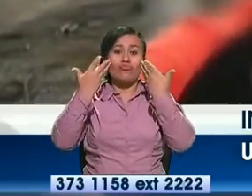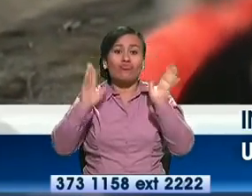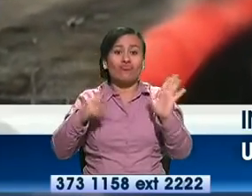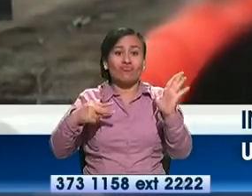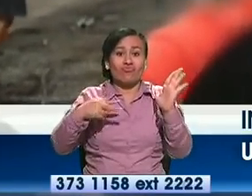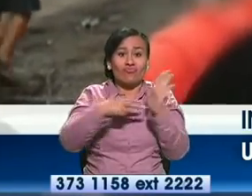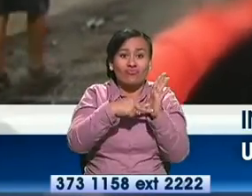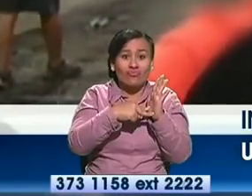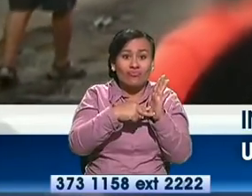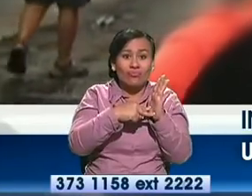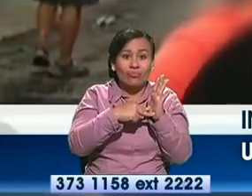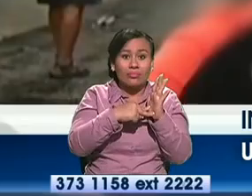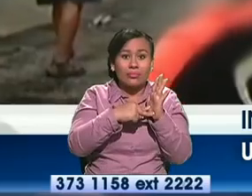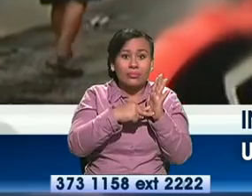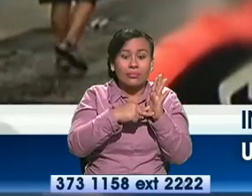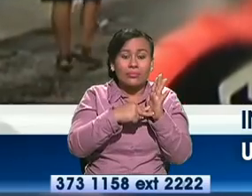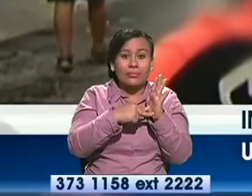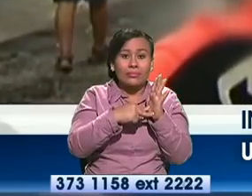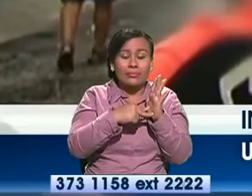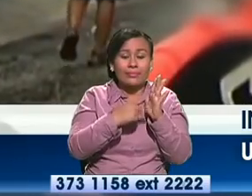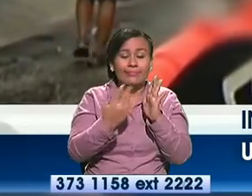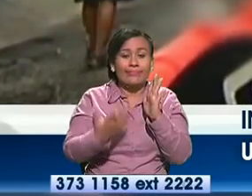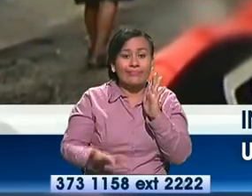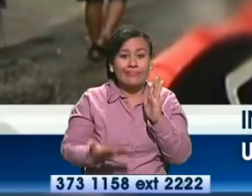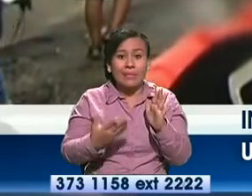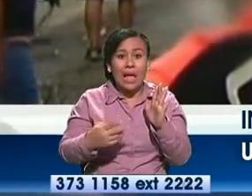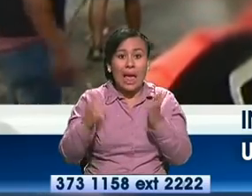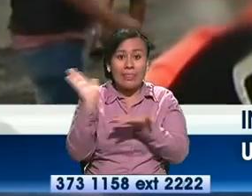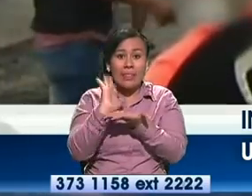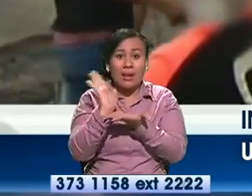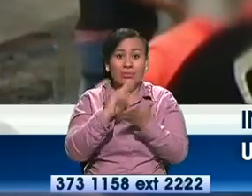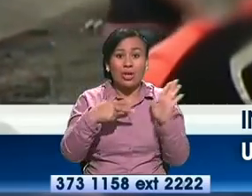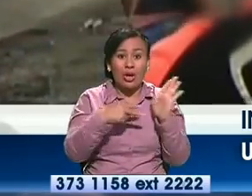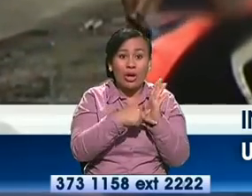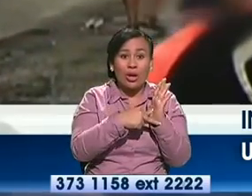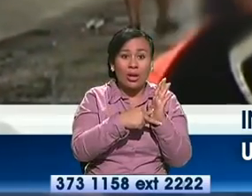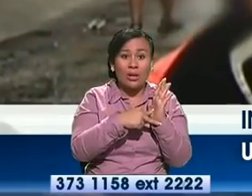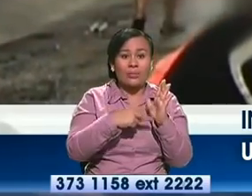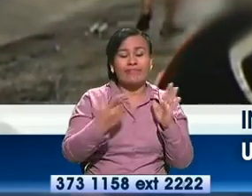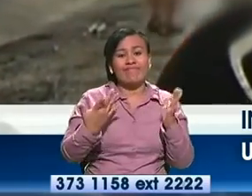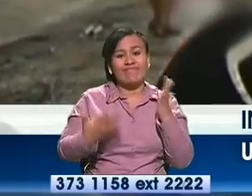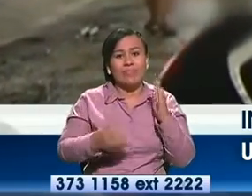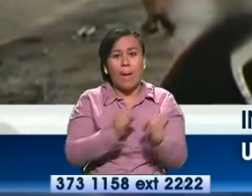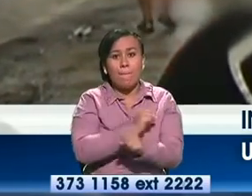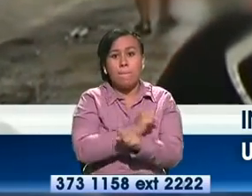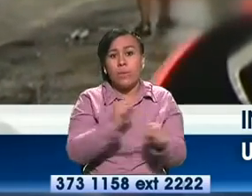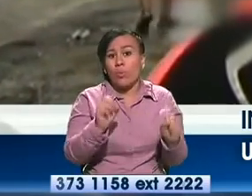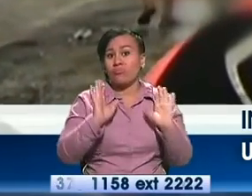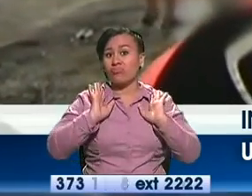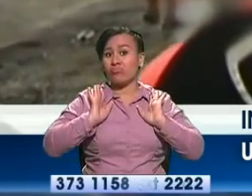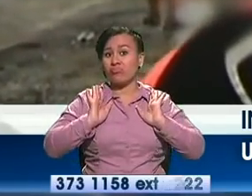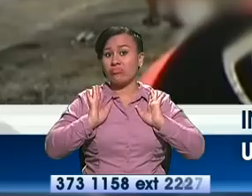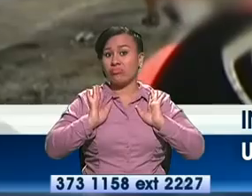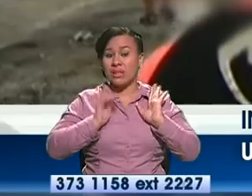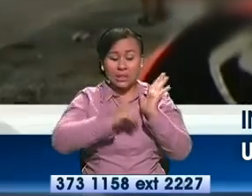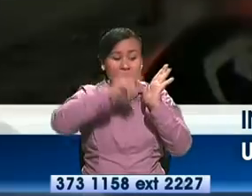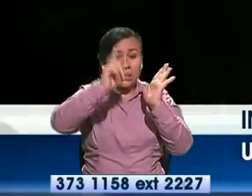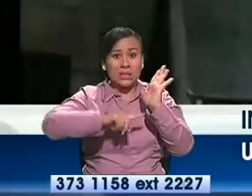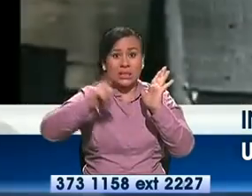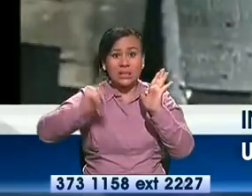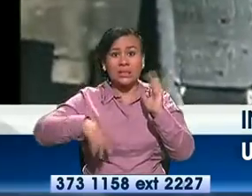conectado donde se conecta el televisor, la extensión ya, eso a lo mejor hizo el circuito y se